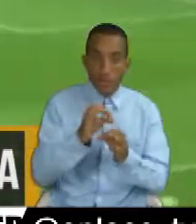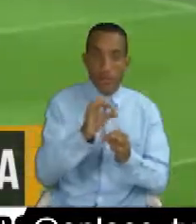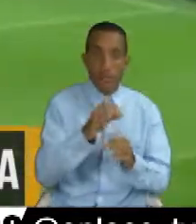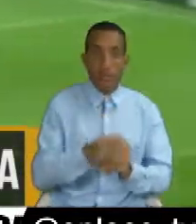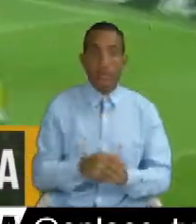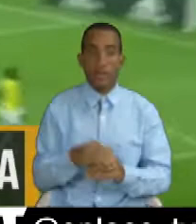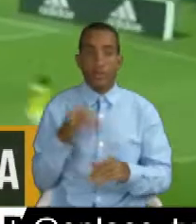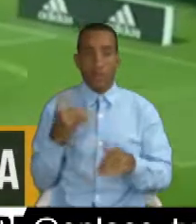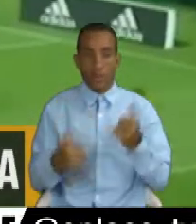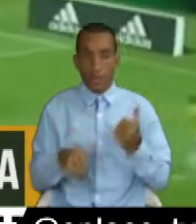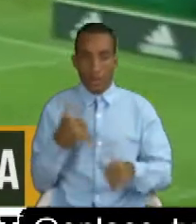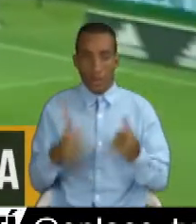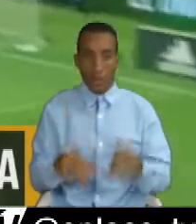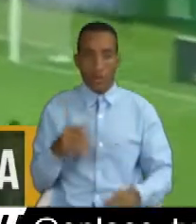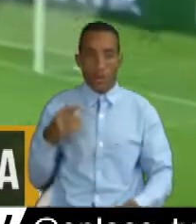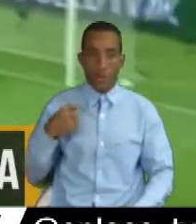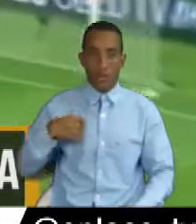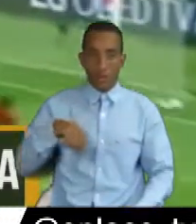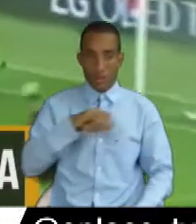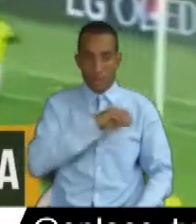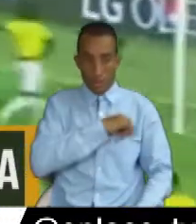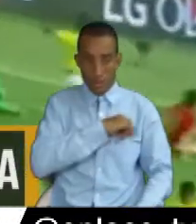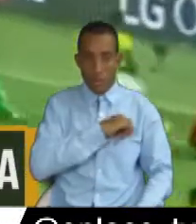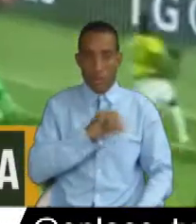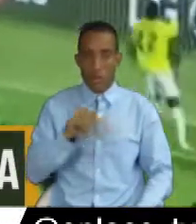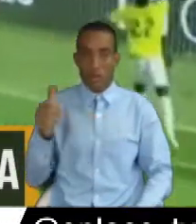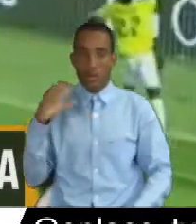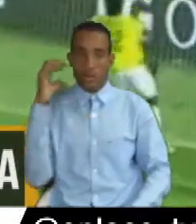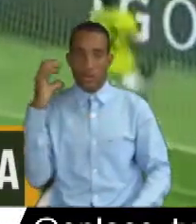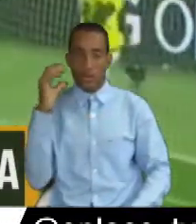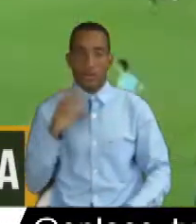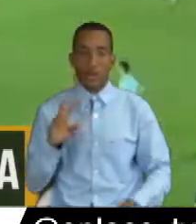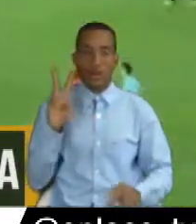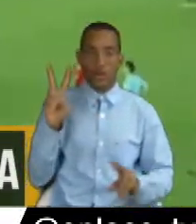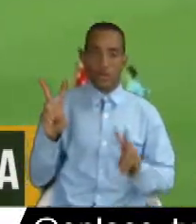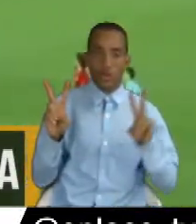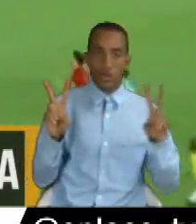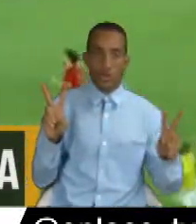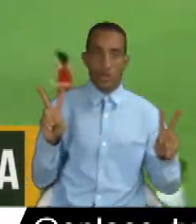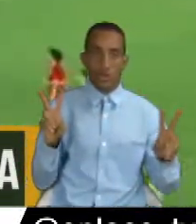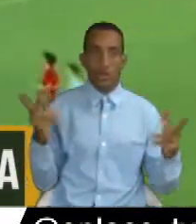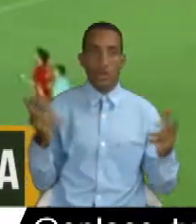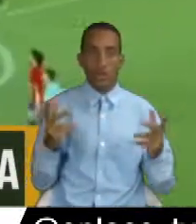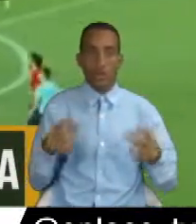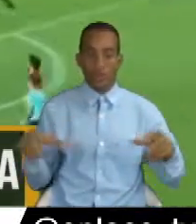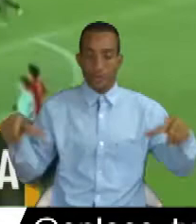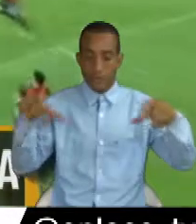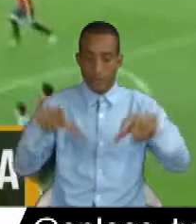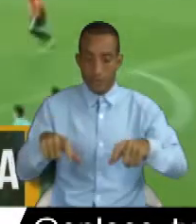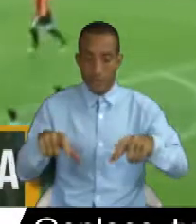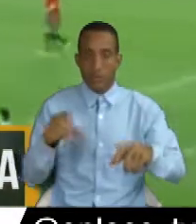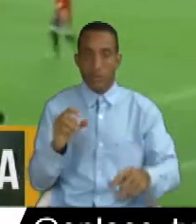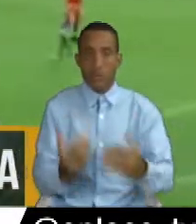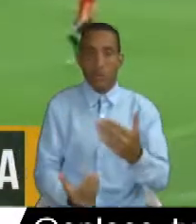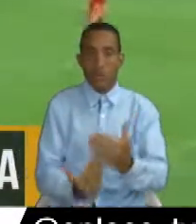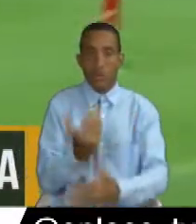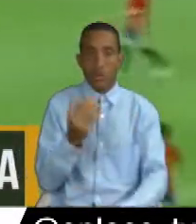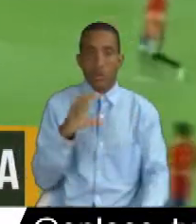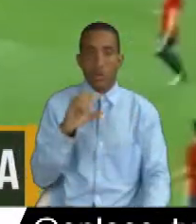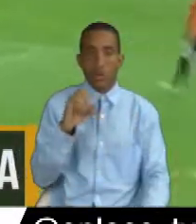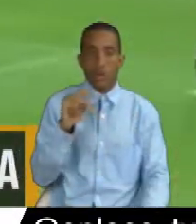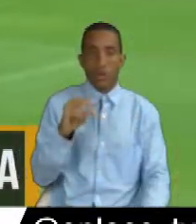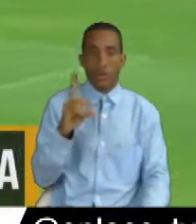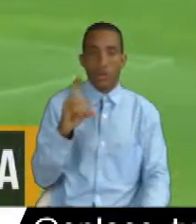el compromiso entre España y Colombia con igualdad a dos tantos, partido que se disputó en el Estadio Nueva Condomina de Murcia. Por el equipo español